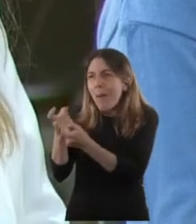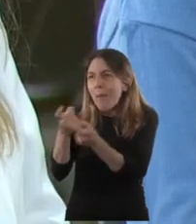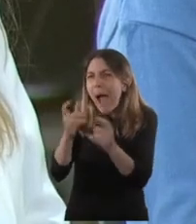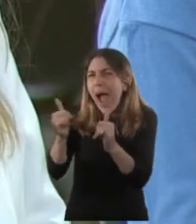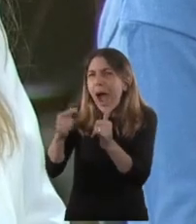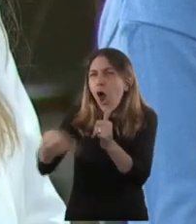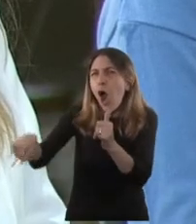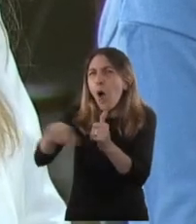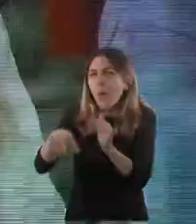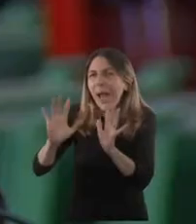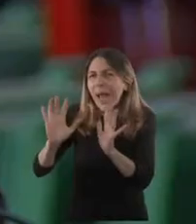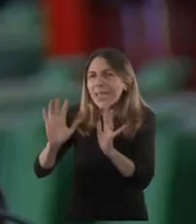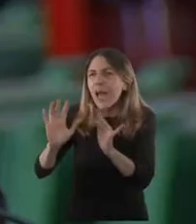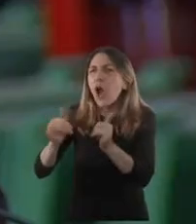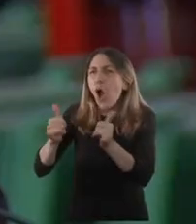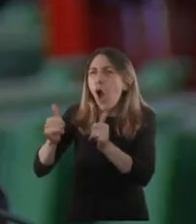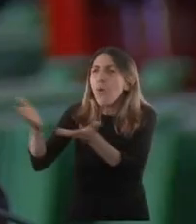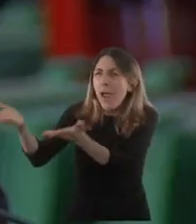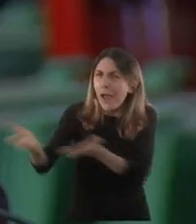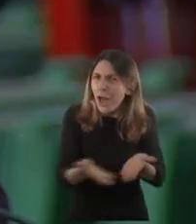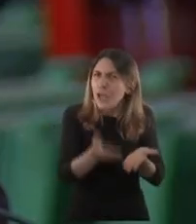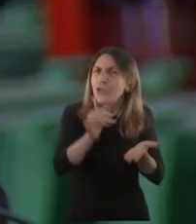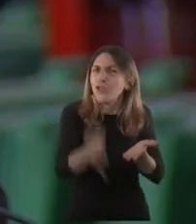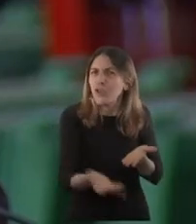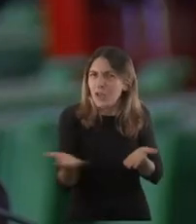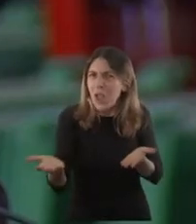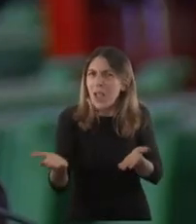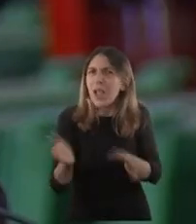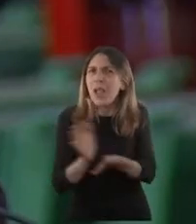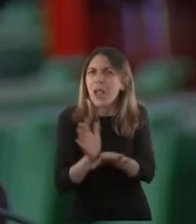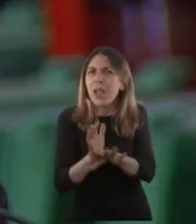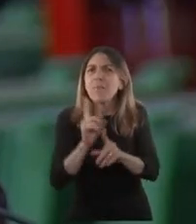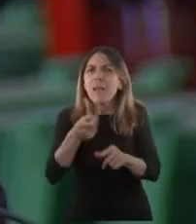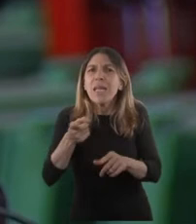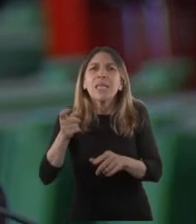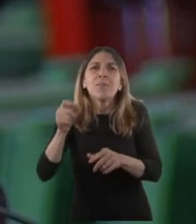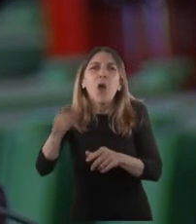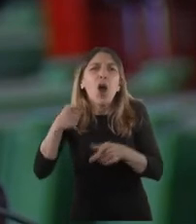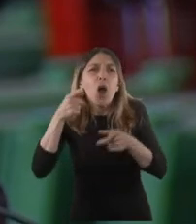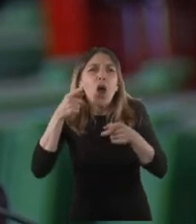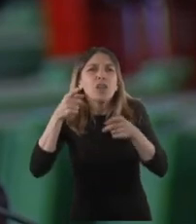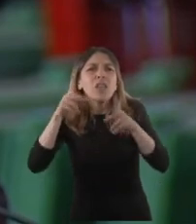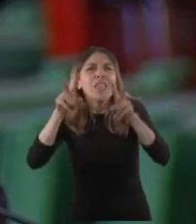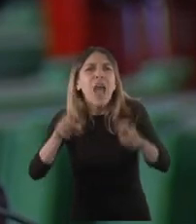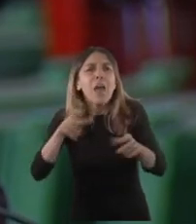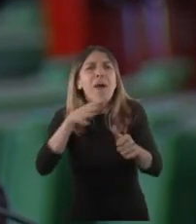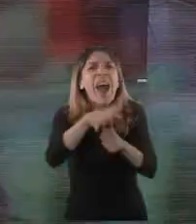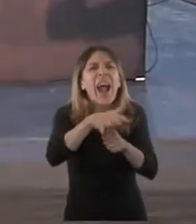los jóvenes, dar espacio a lo de género, que cada vez también